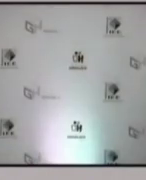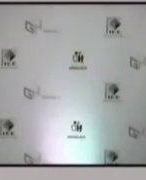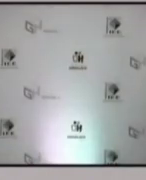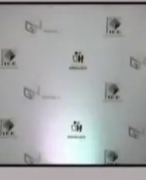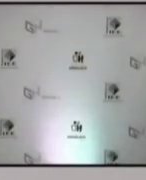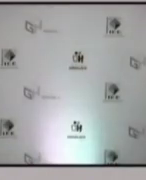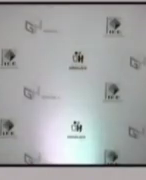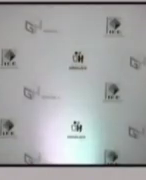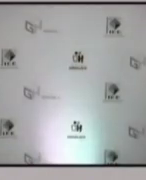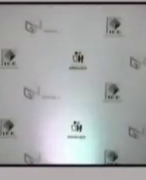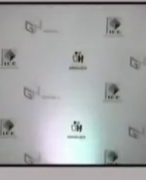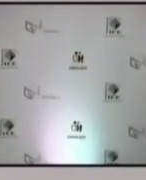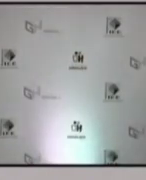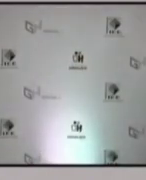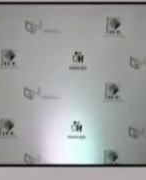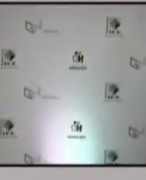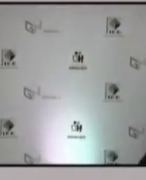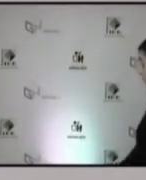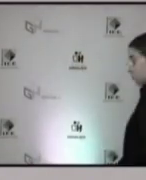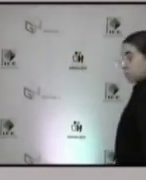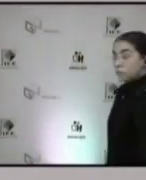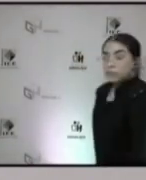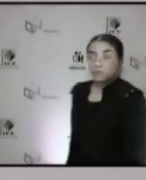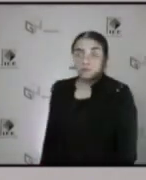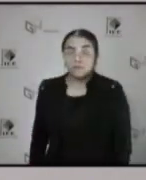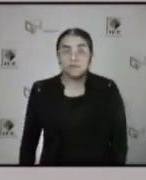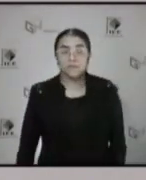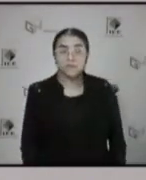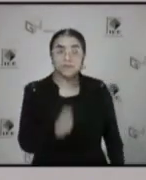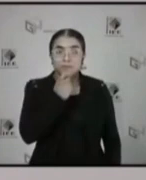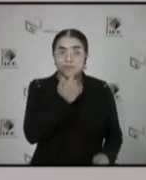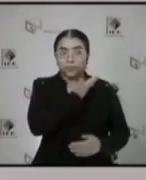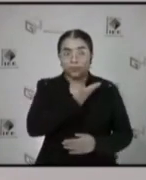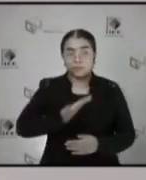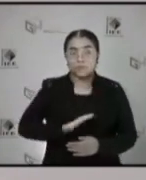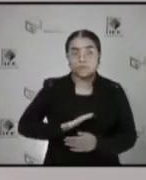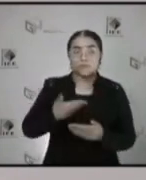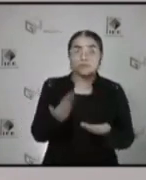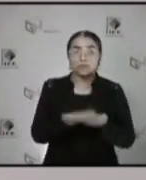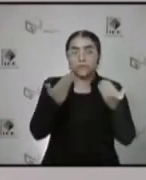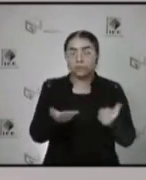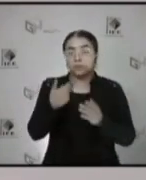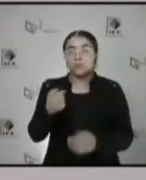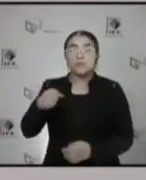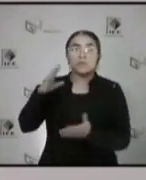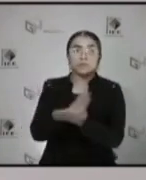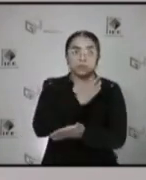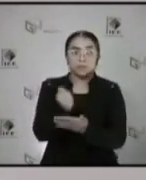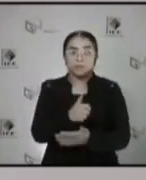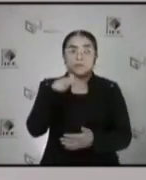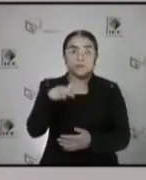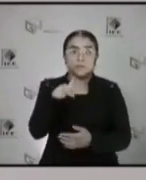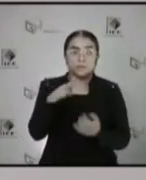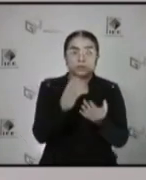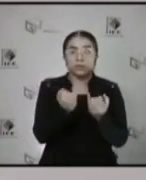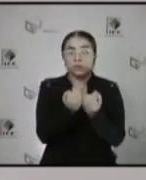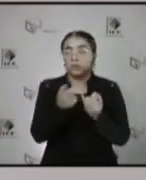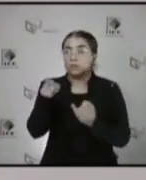en el 2006. Gracias a López Obrador, como también gracias a él, gané en el 18, tuviste la